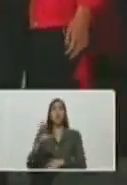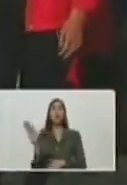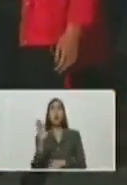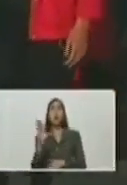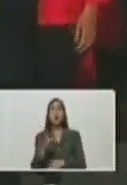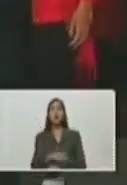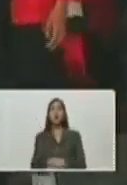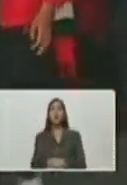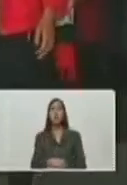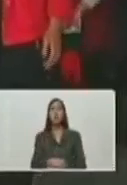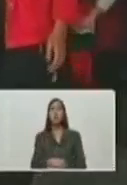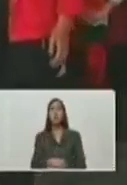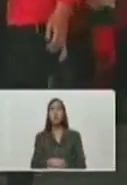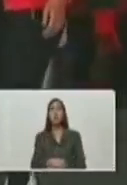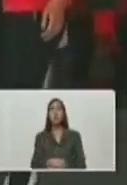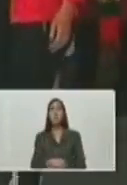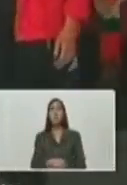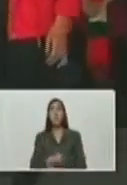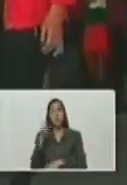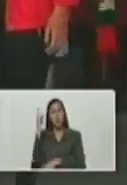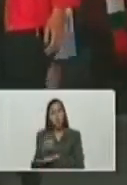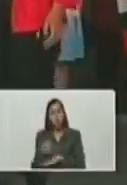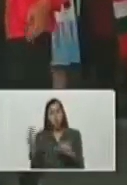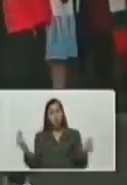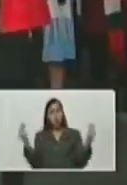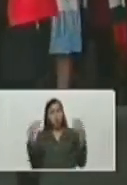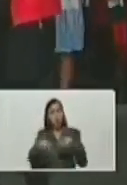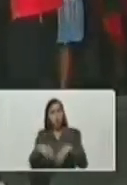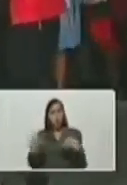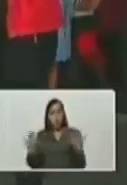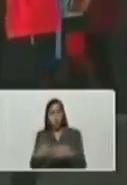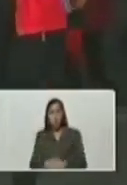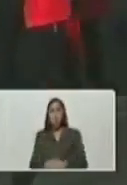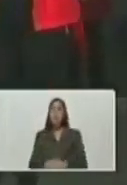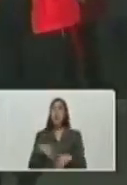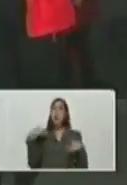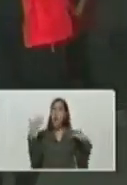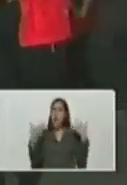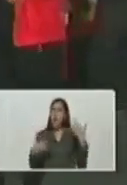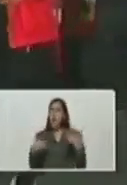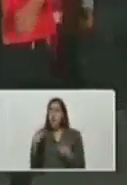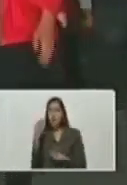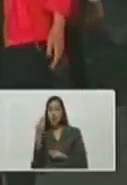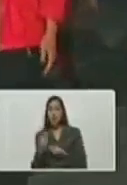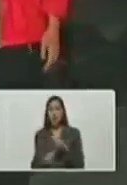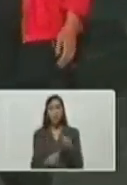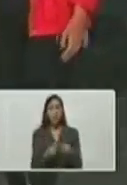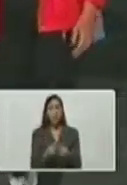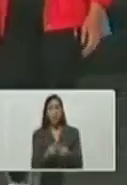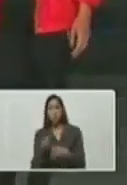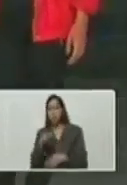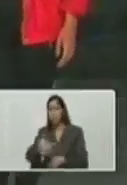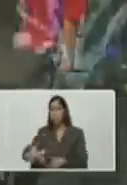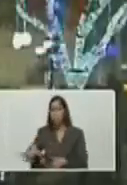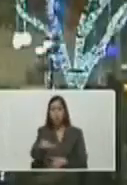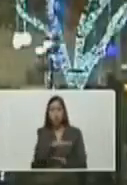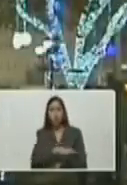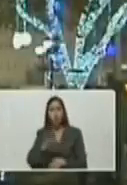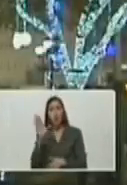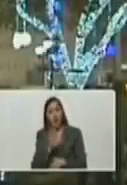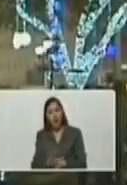hemos ordenado y hemos organizado un conjunto de actividades, un conjunto de escenarios en toda